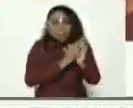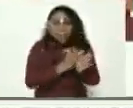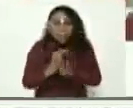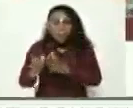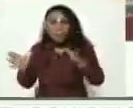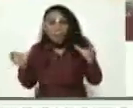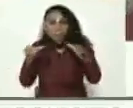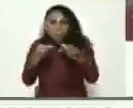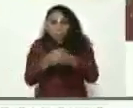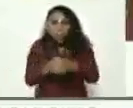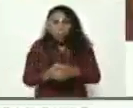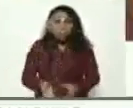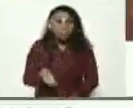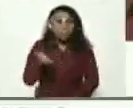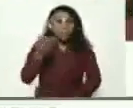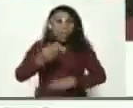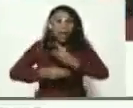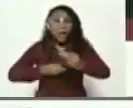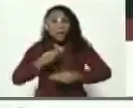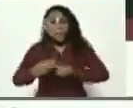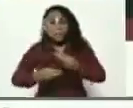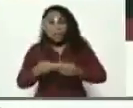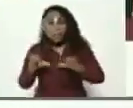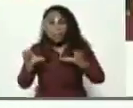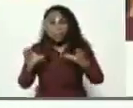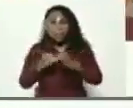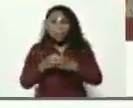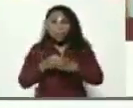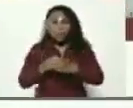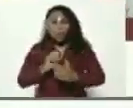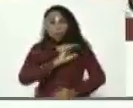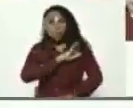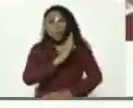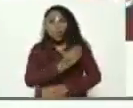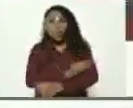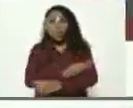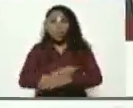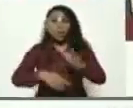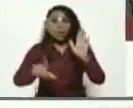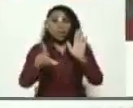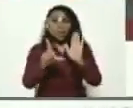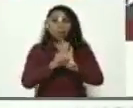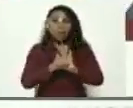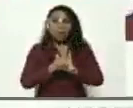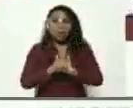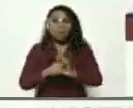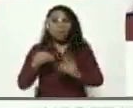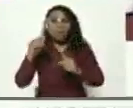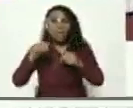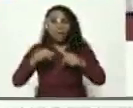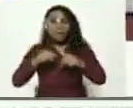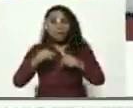sesión solemne que se realiza en el Salón Elíptico del Poder Legislativo Venezolano y que es presidida por la